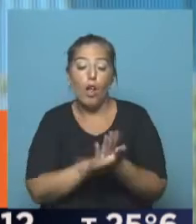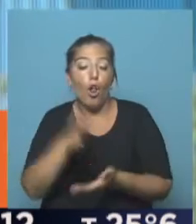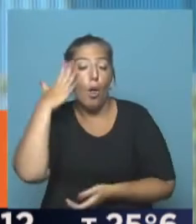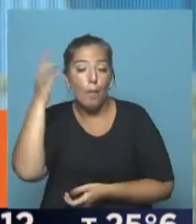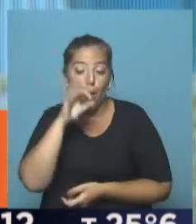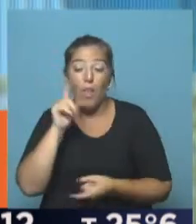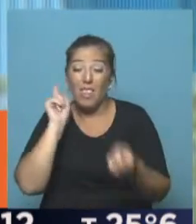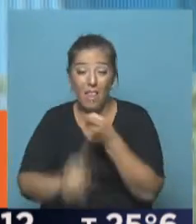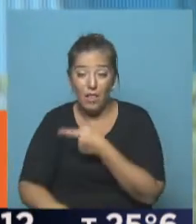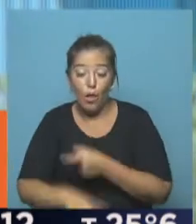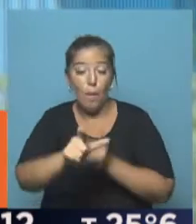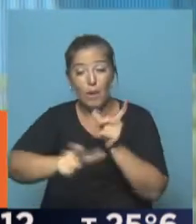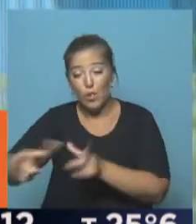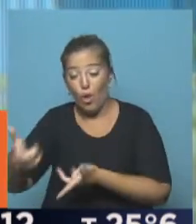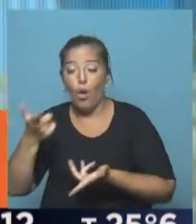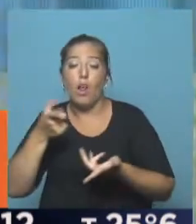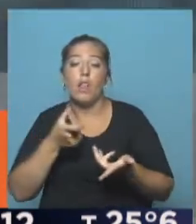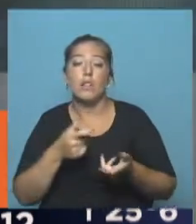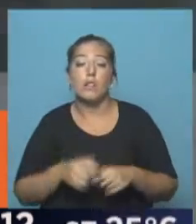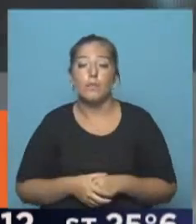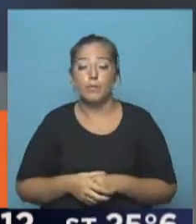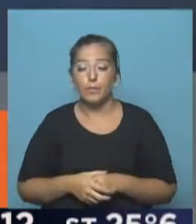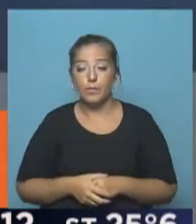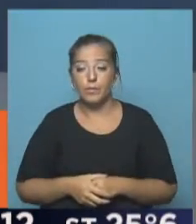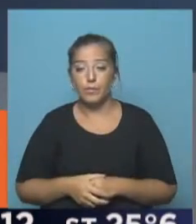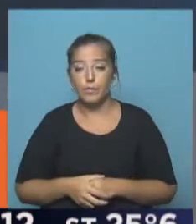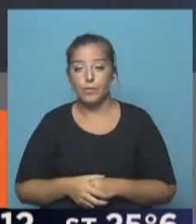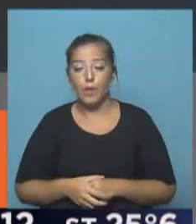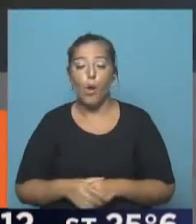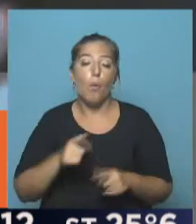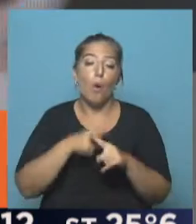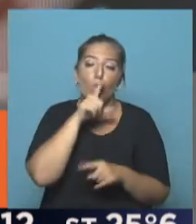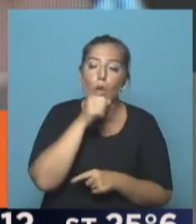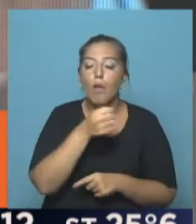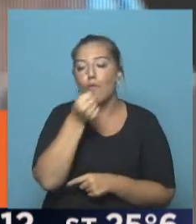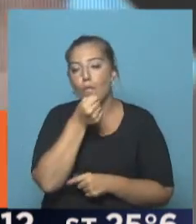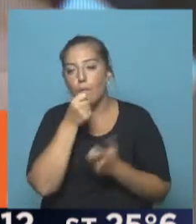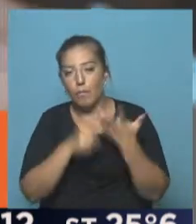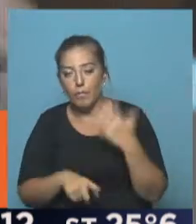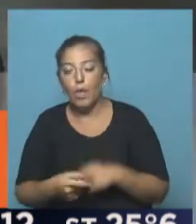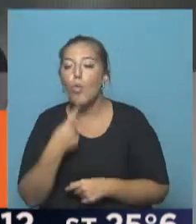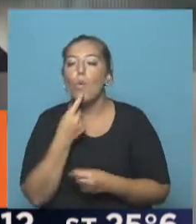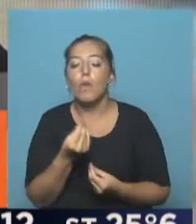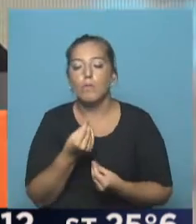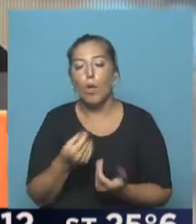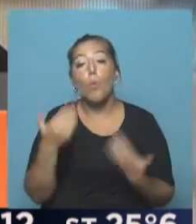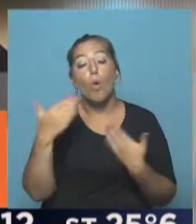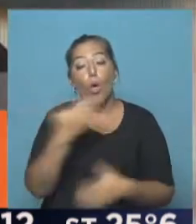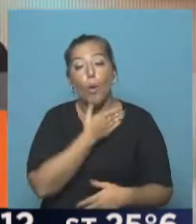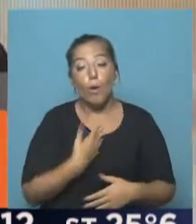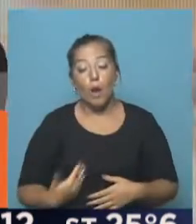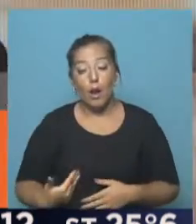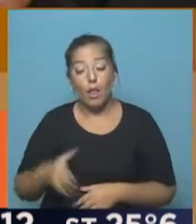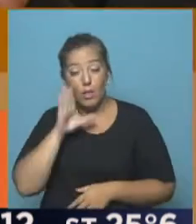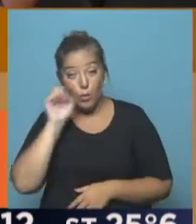pública o con los votantes, con el electorado, con la ciudadanía, digamos, a través del Twitter, de sus conferencias y demás. La pregunta es, ¿se puede gobernar